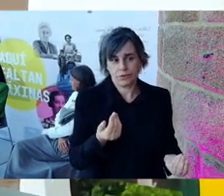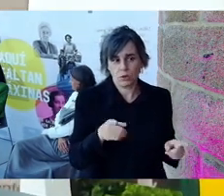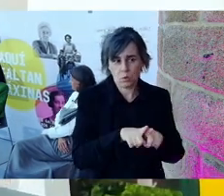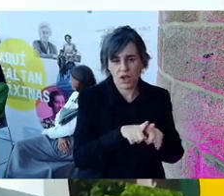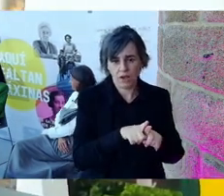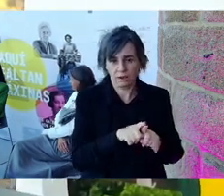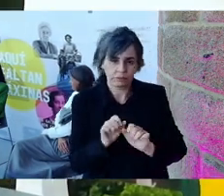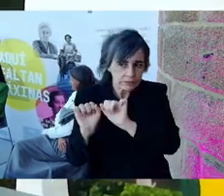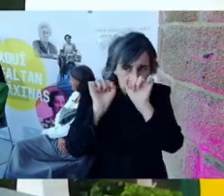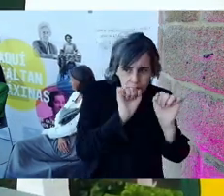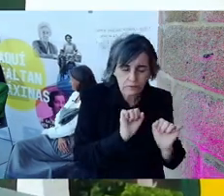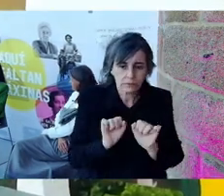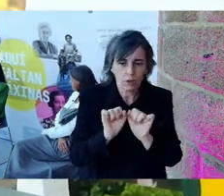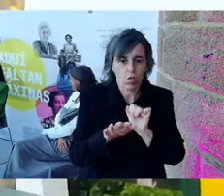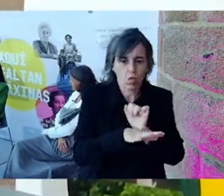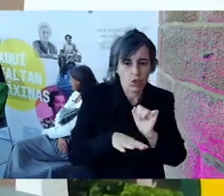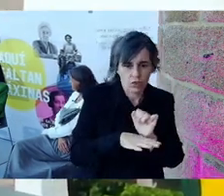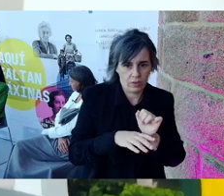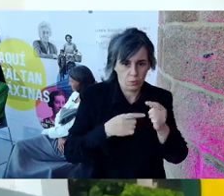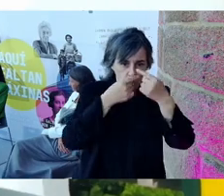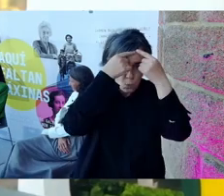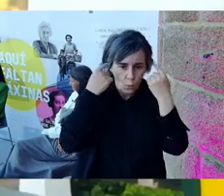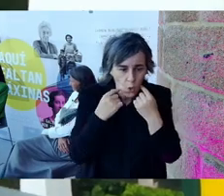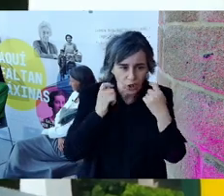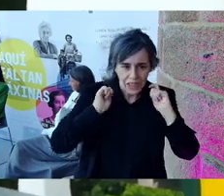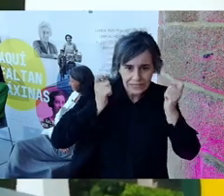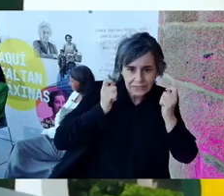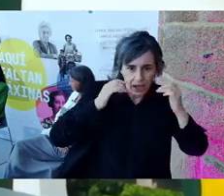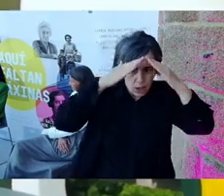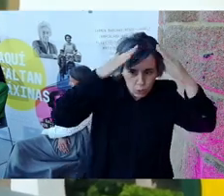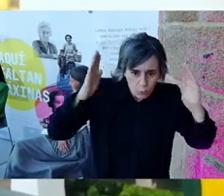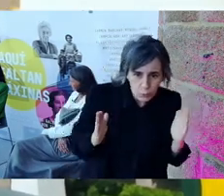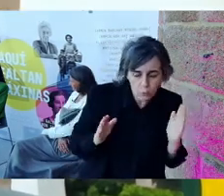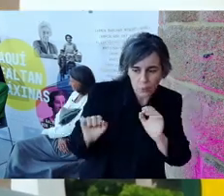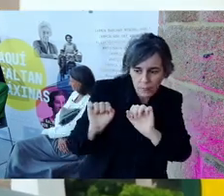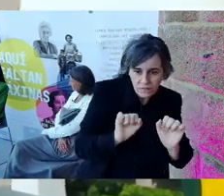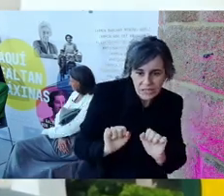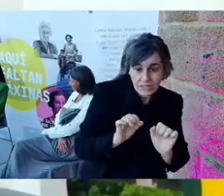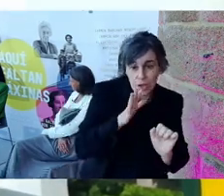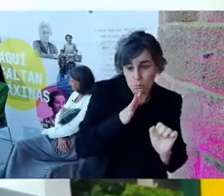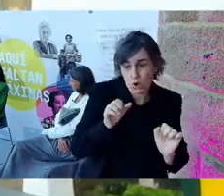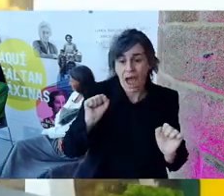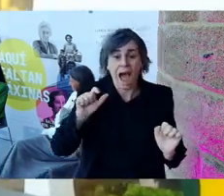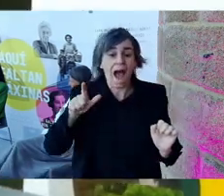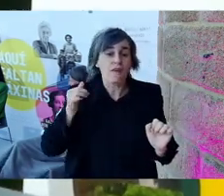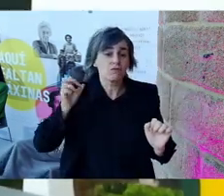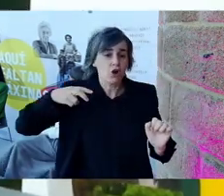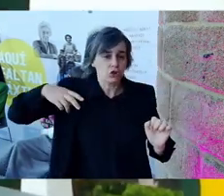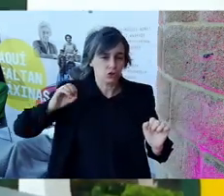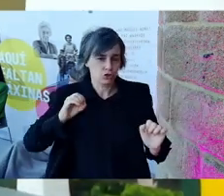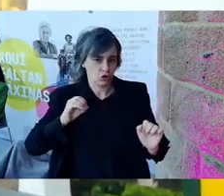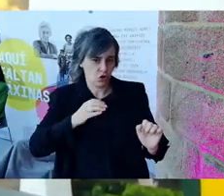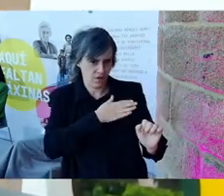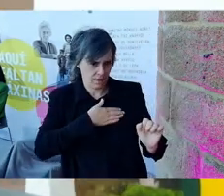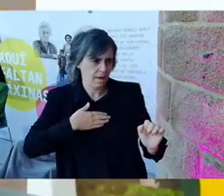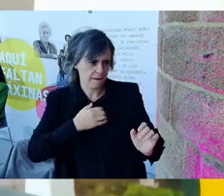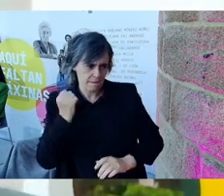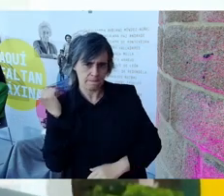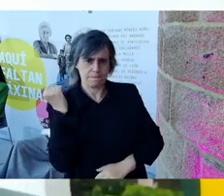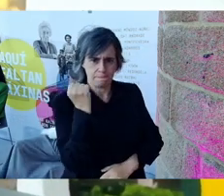en mosteiros para que Alfonso no entre, baixo, bueno, pues,